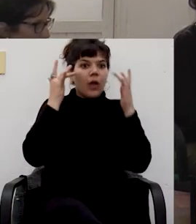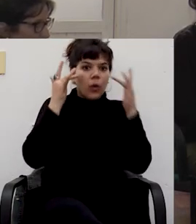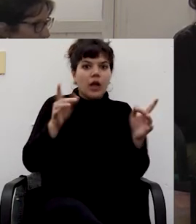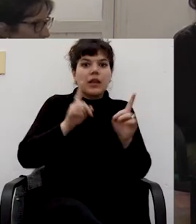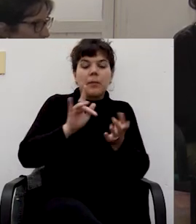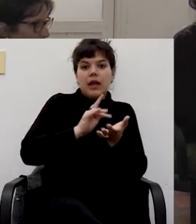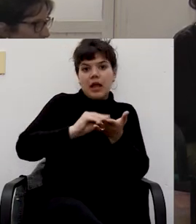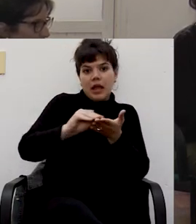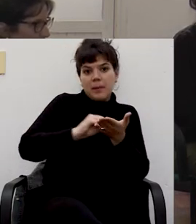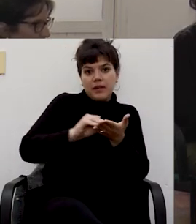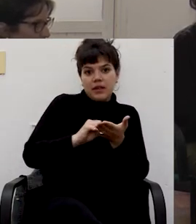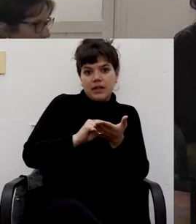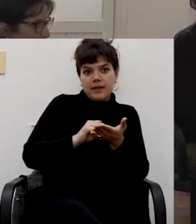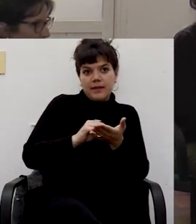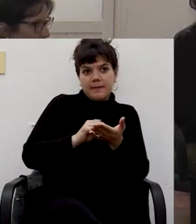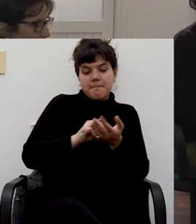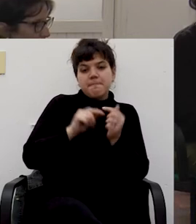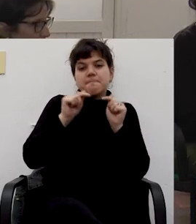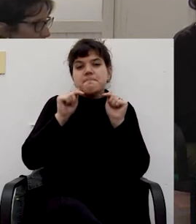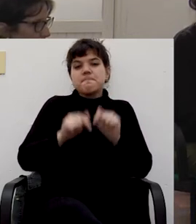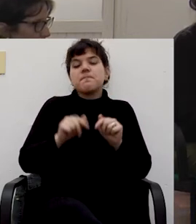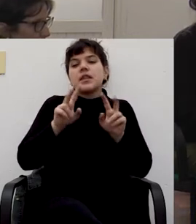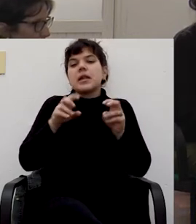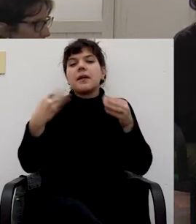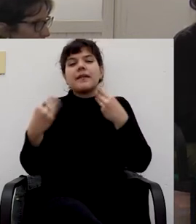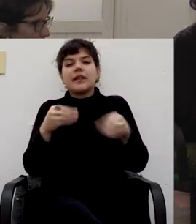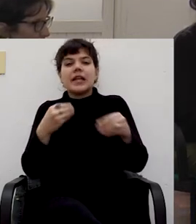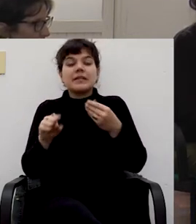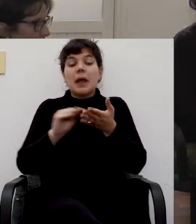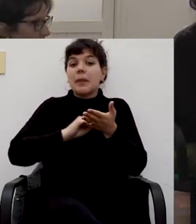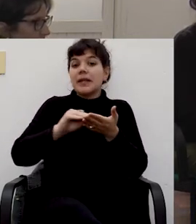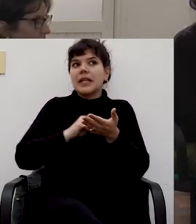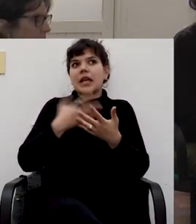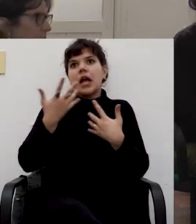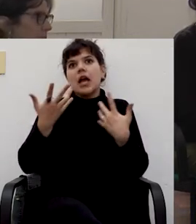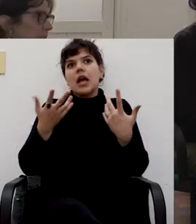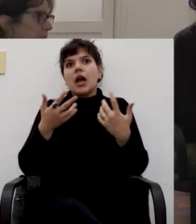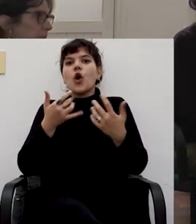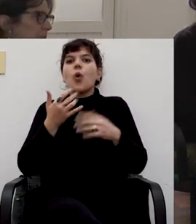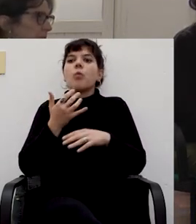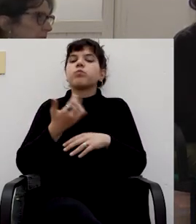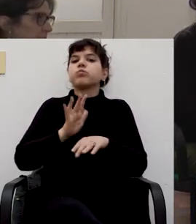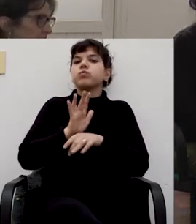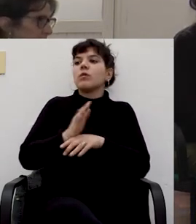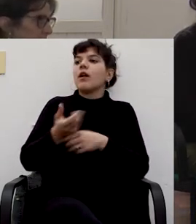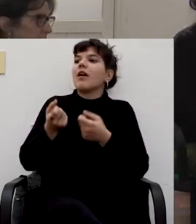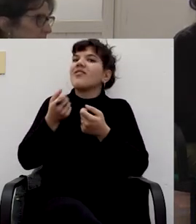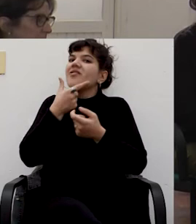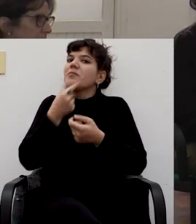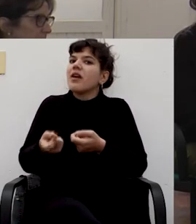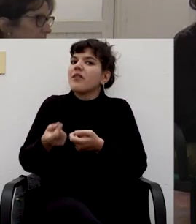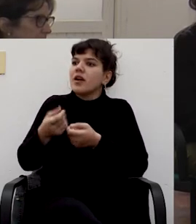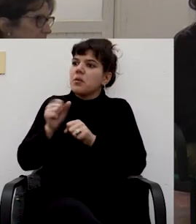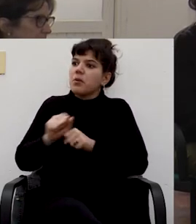administrativa. Y claro, en algunos, esto de la flexibilización administrativa tiene que ver con facilitar las vías de ingreso